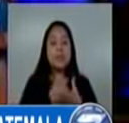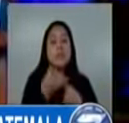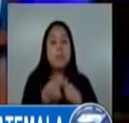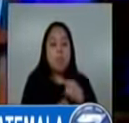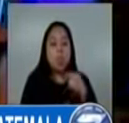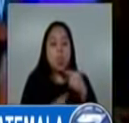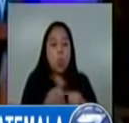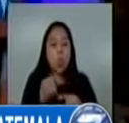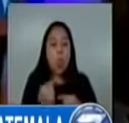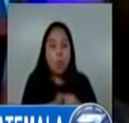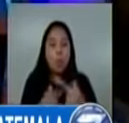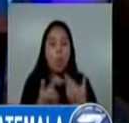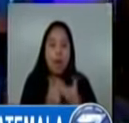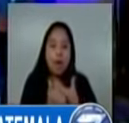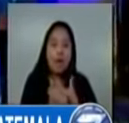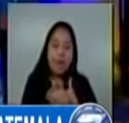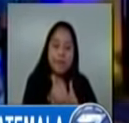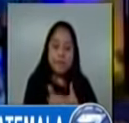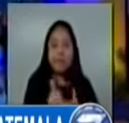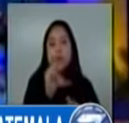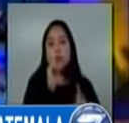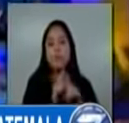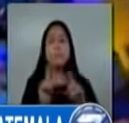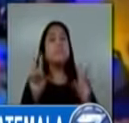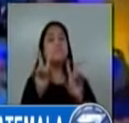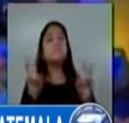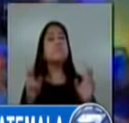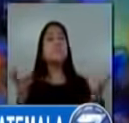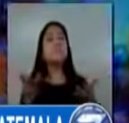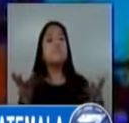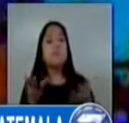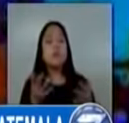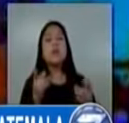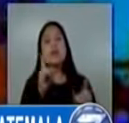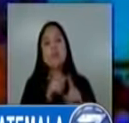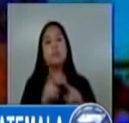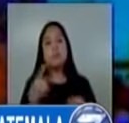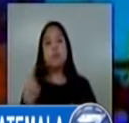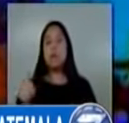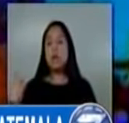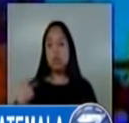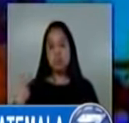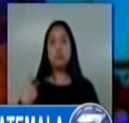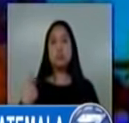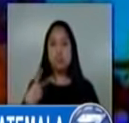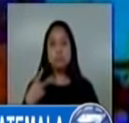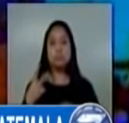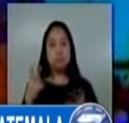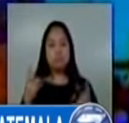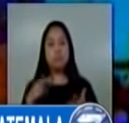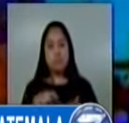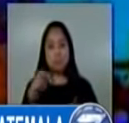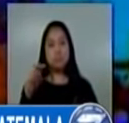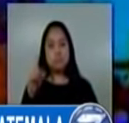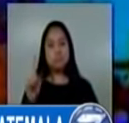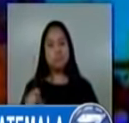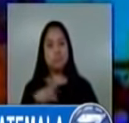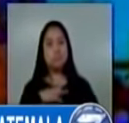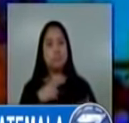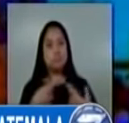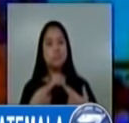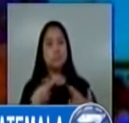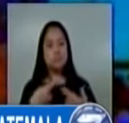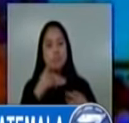futuro, que tiene que ver con temas que nos incumben a ambos países y de los